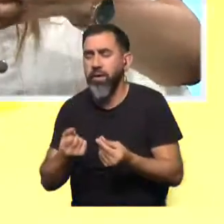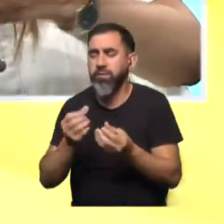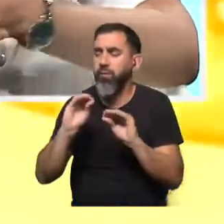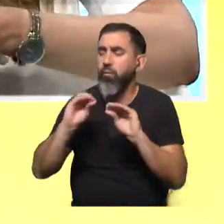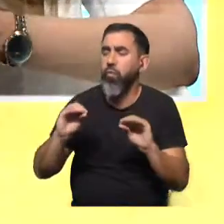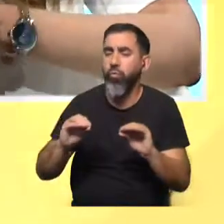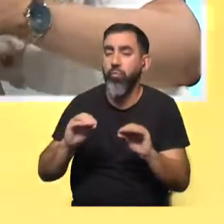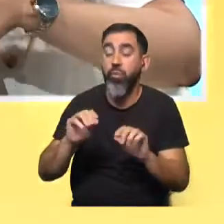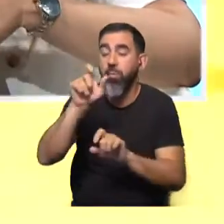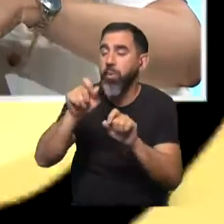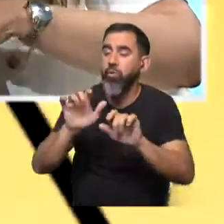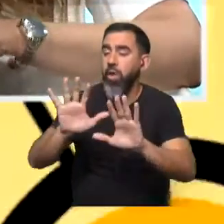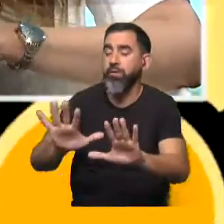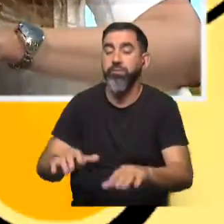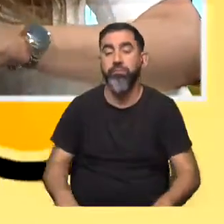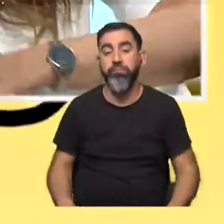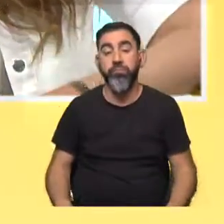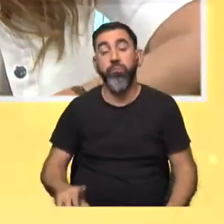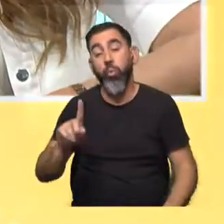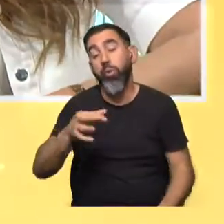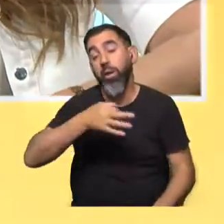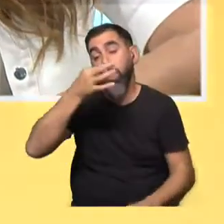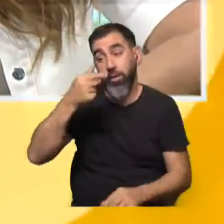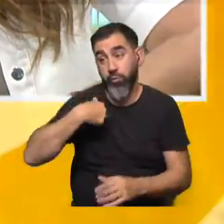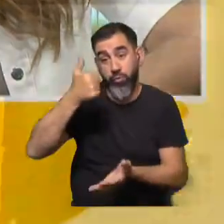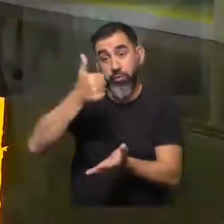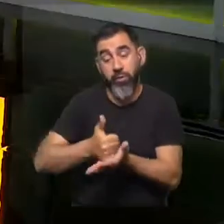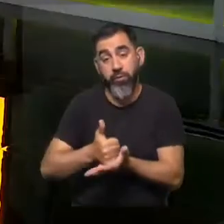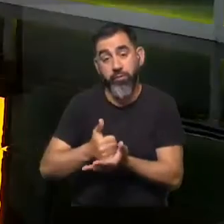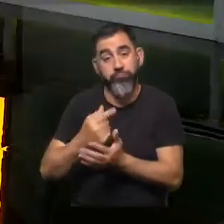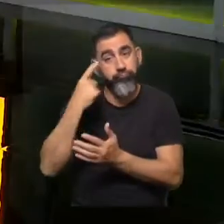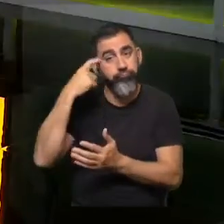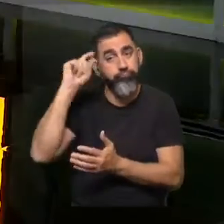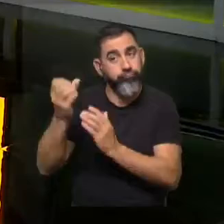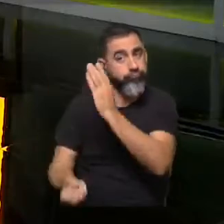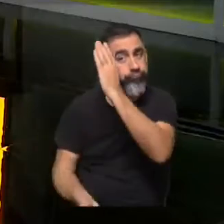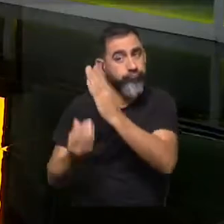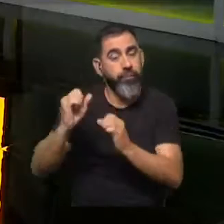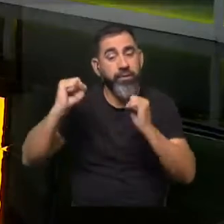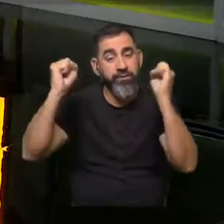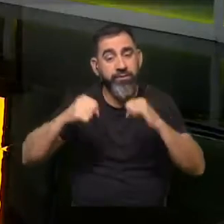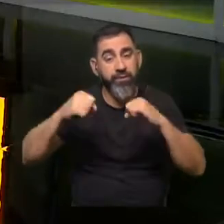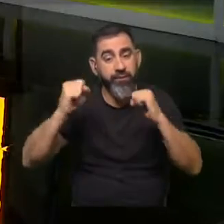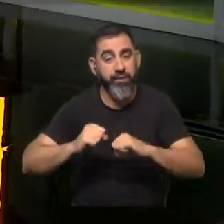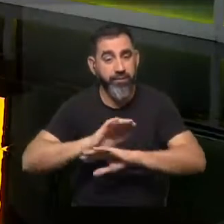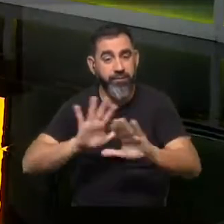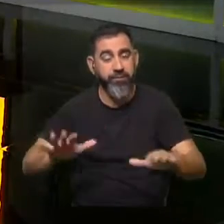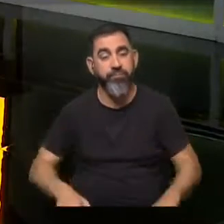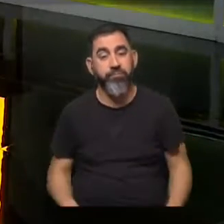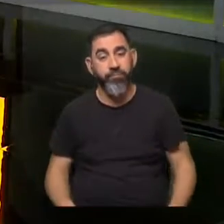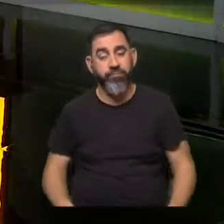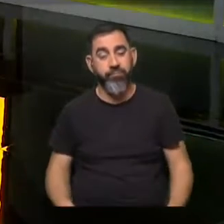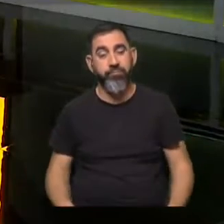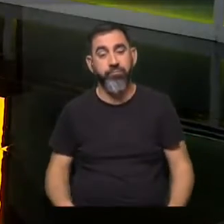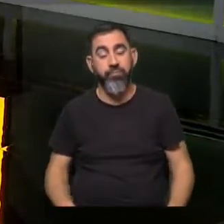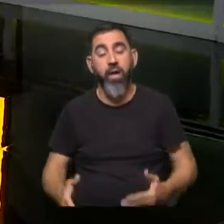mismo tipo de público. Bueno, yo en una de las charlas que presencié creo que terminaron creando una cerveza, ¿no? Mezclándola, claro, cuando exponía a Carrau